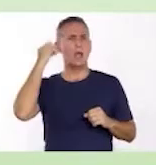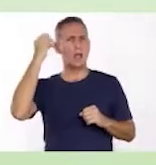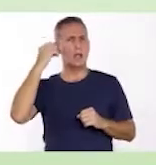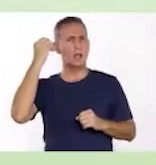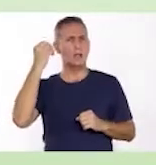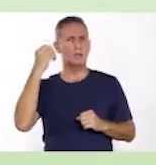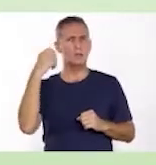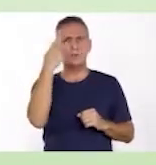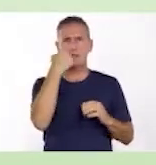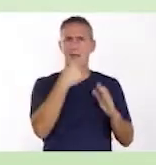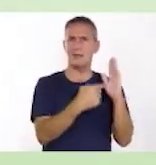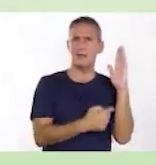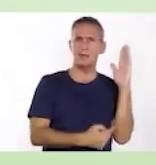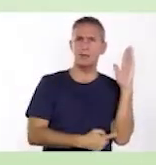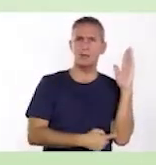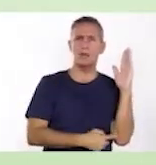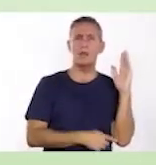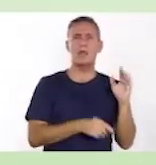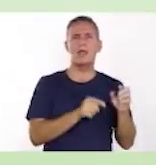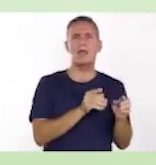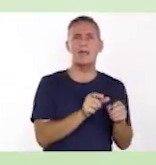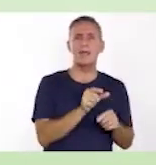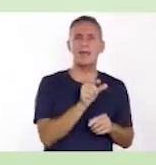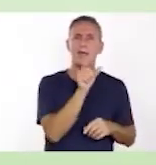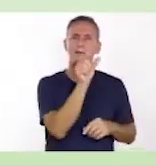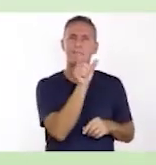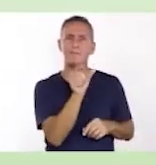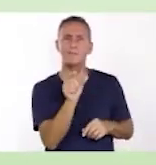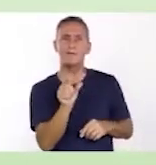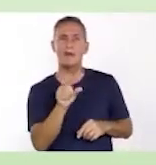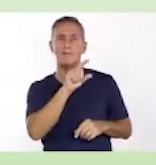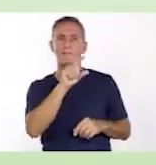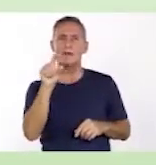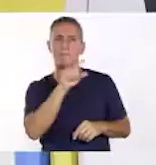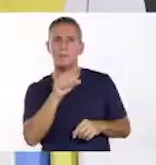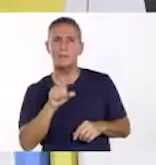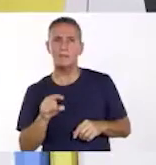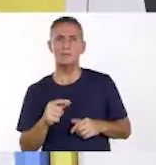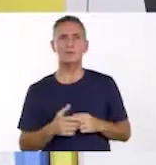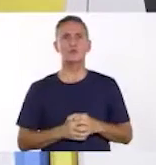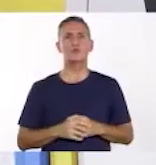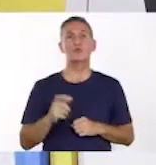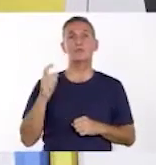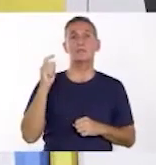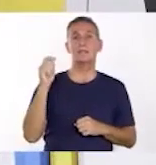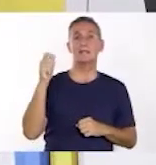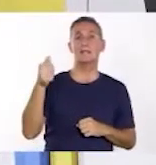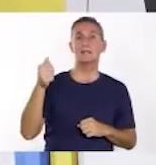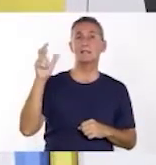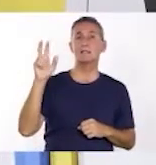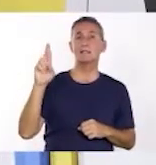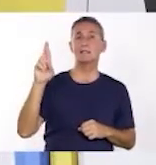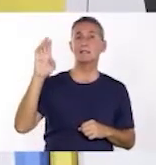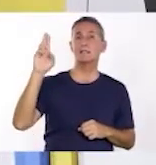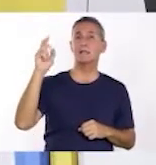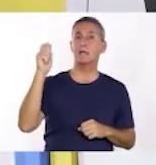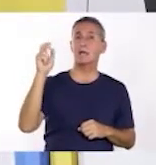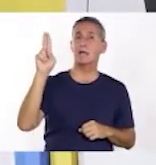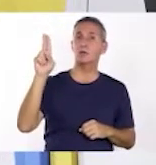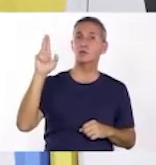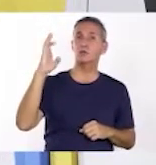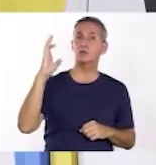análisis de fragmentos de Tartufo de Molière. ahí primeramente vamos